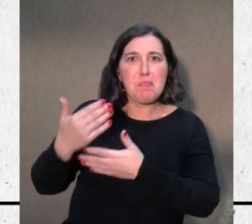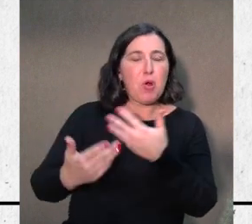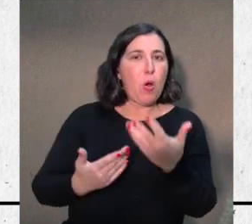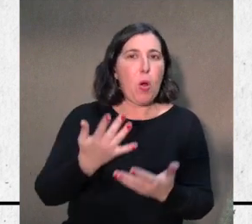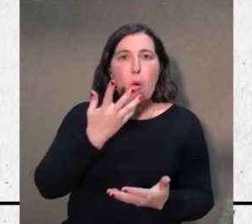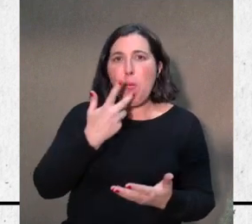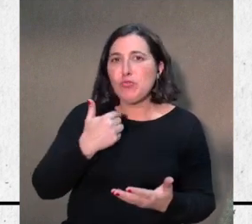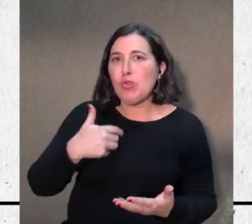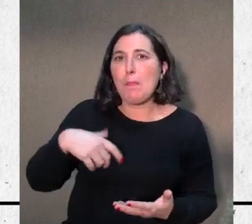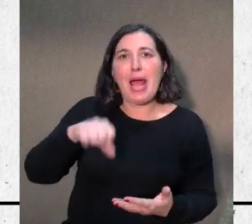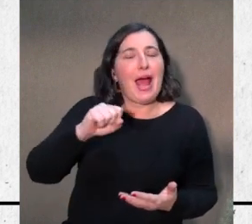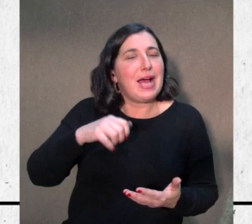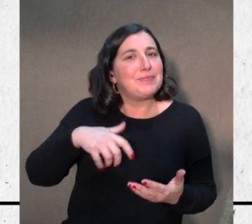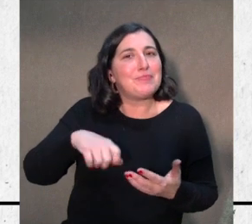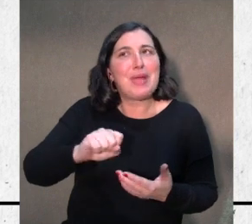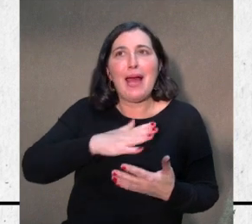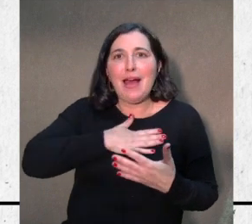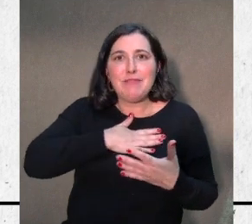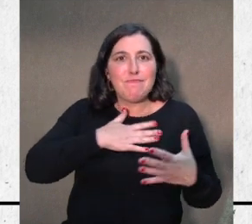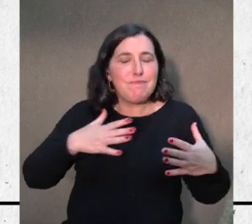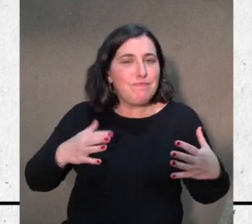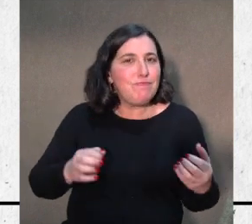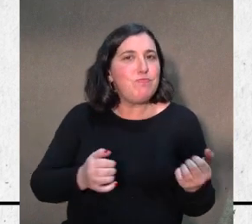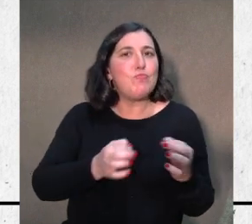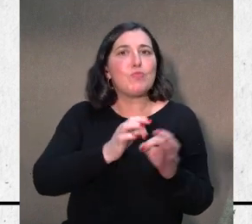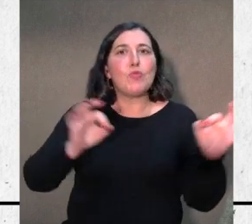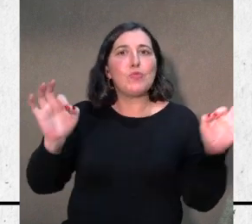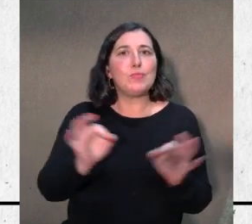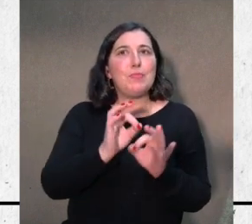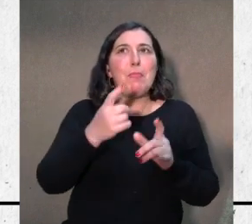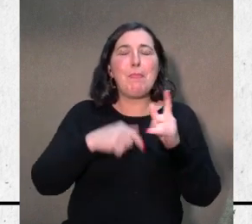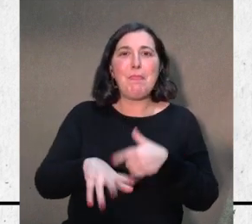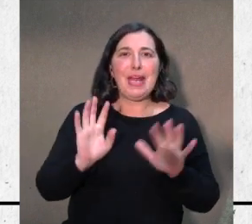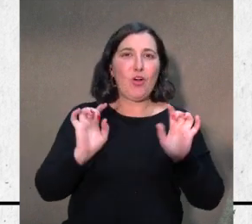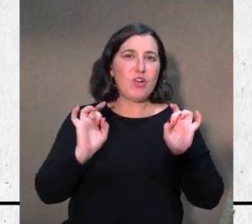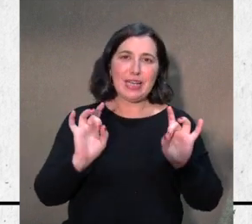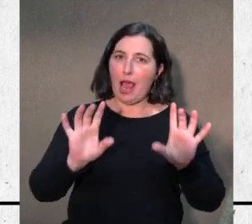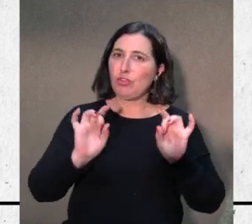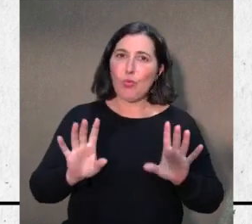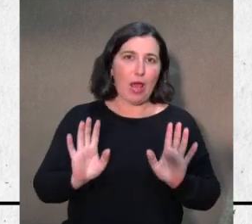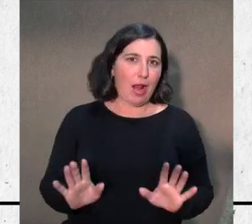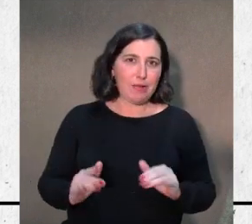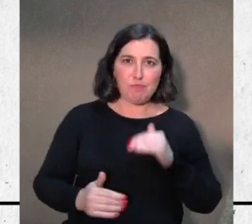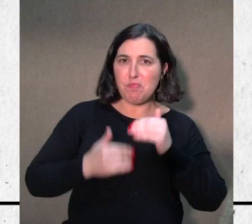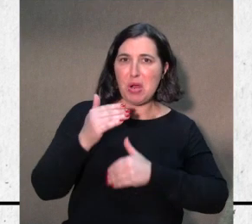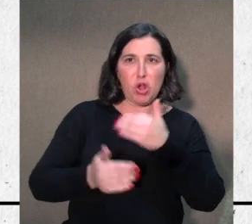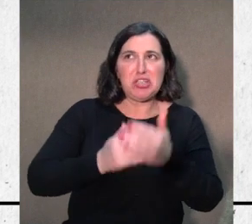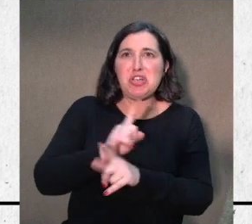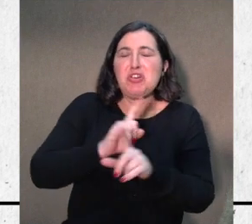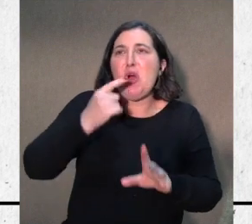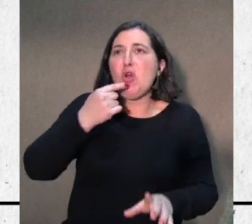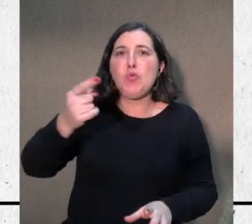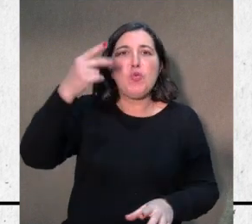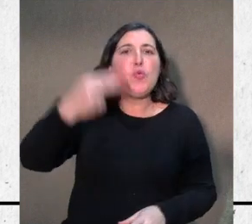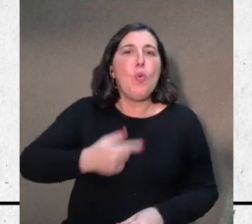pero fue como una cosa así como muy natural, un proceso que se fue dando. Nunca dije, bueno, yo quiero estudiar música, yo quiero ser músico de